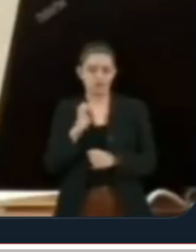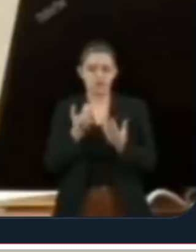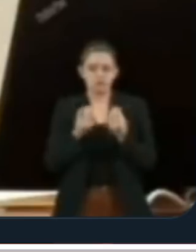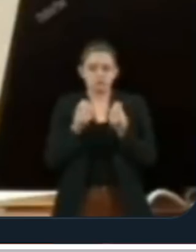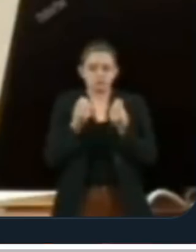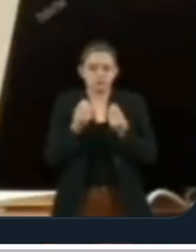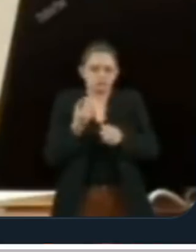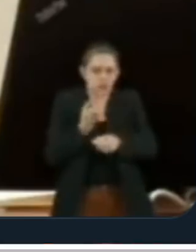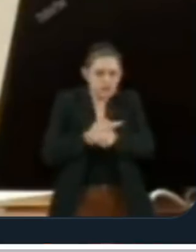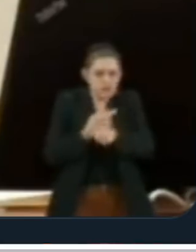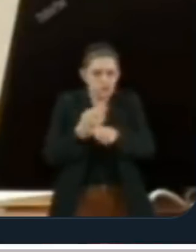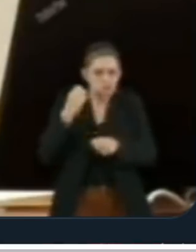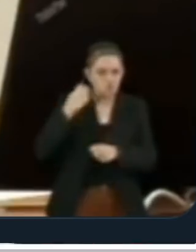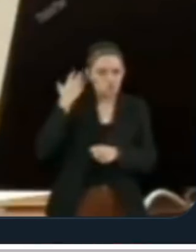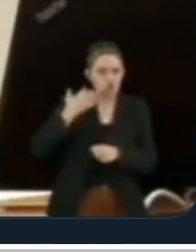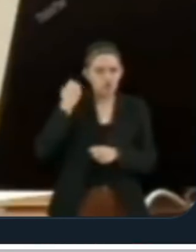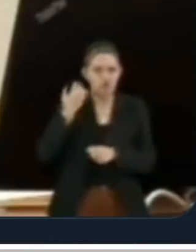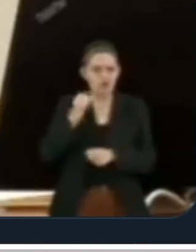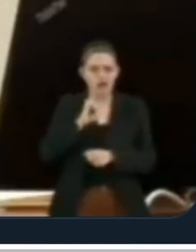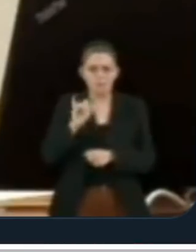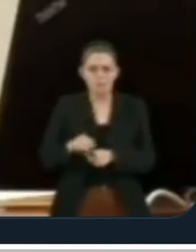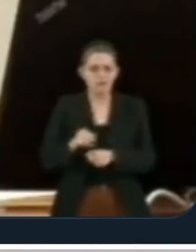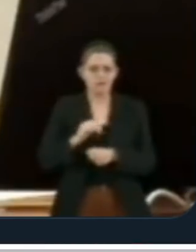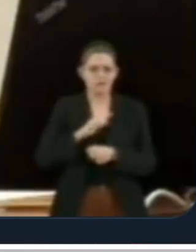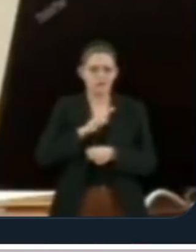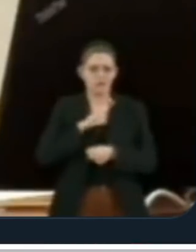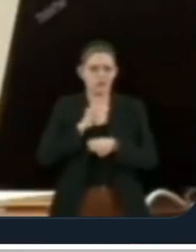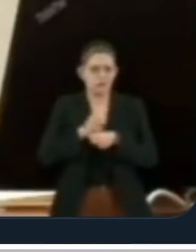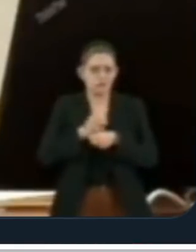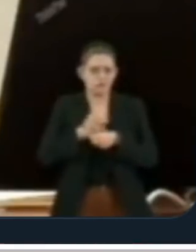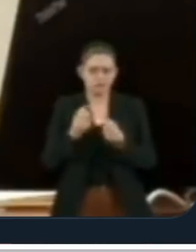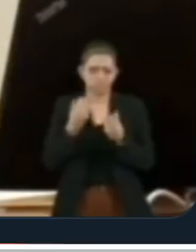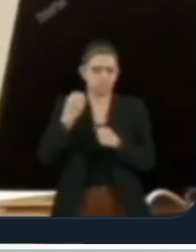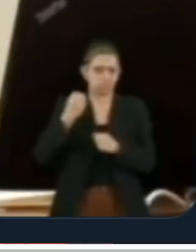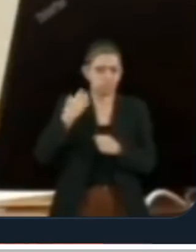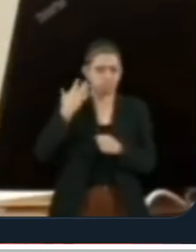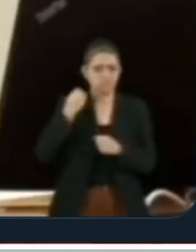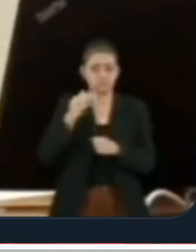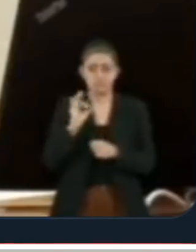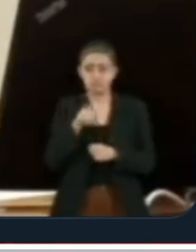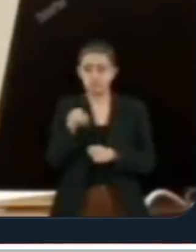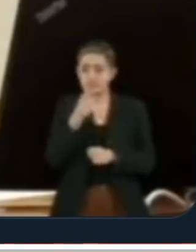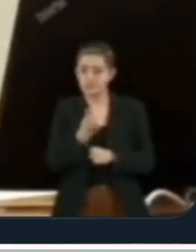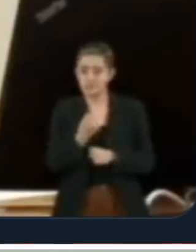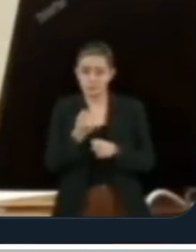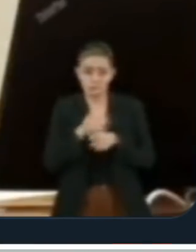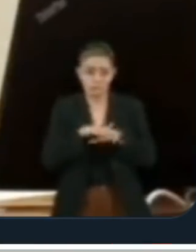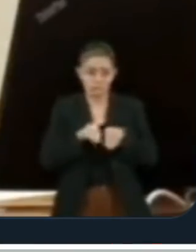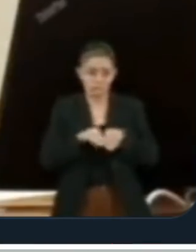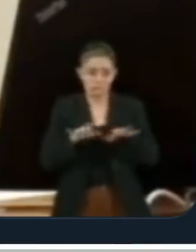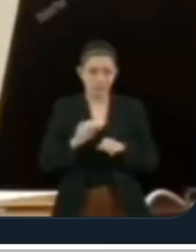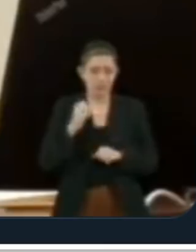foros o debates de discusión como va a organizarse para la revocación de mandato. Quien diga lo contrario,